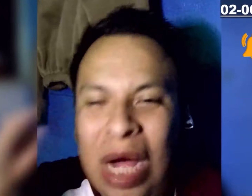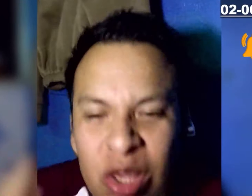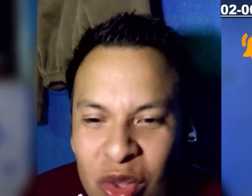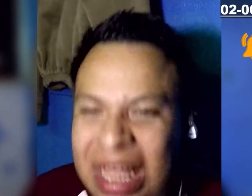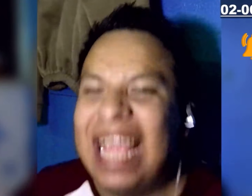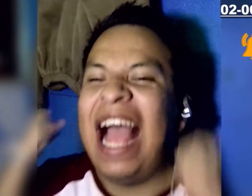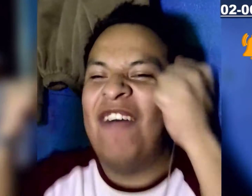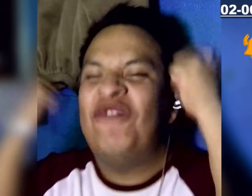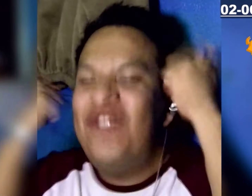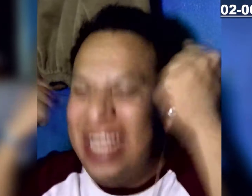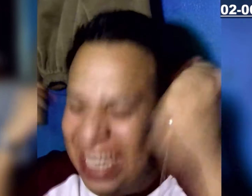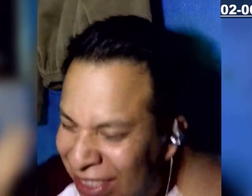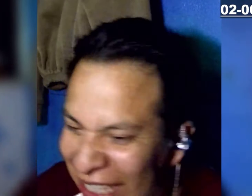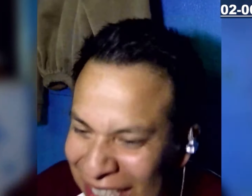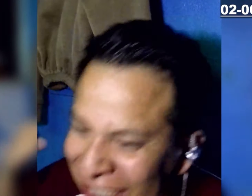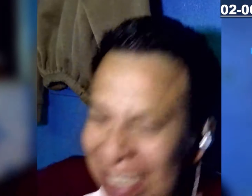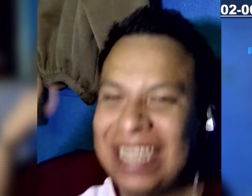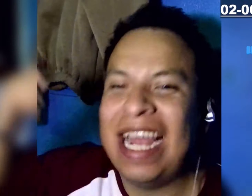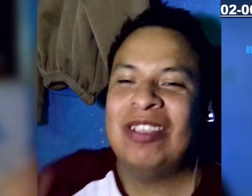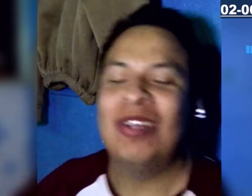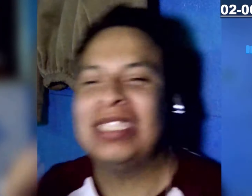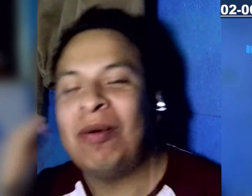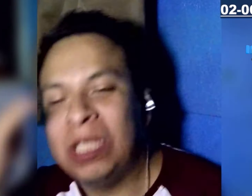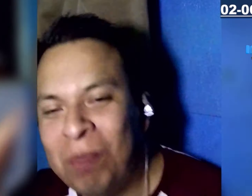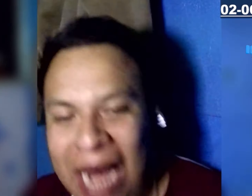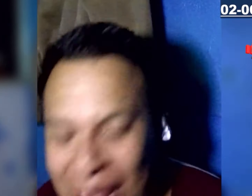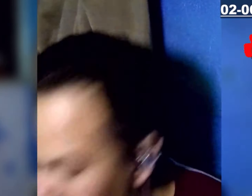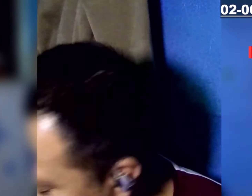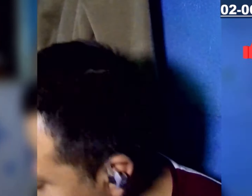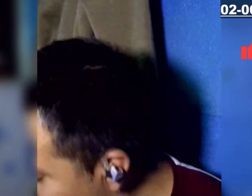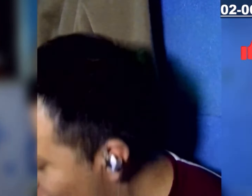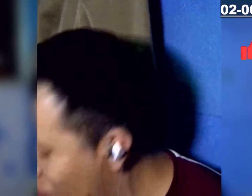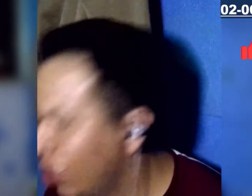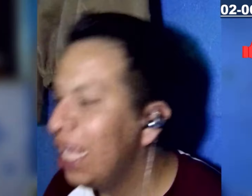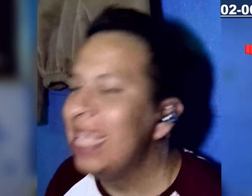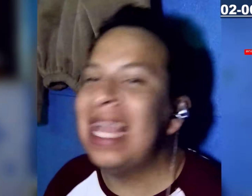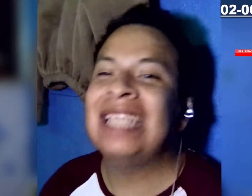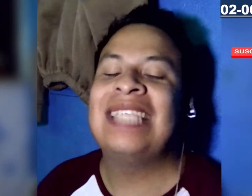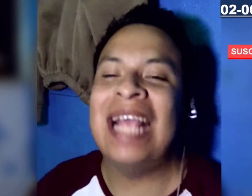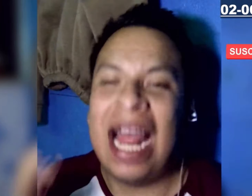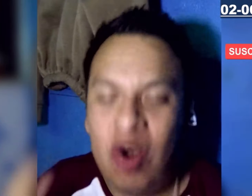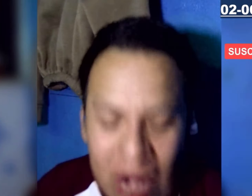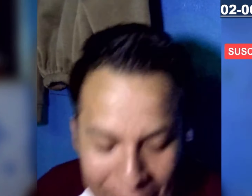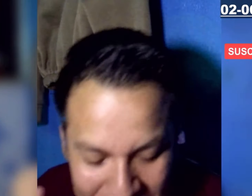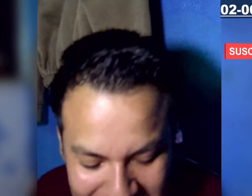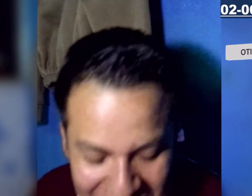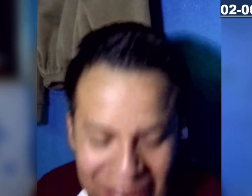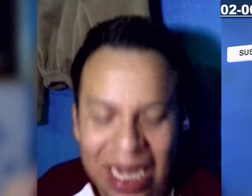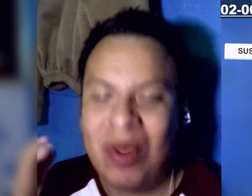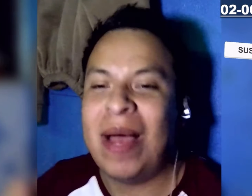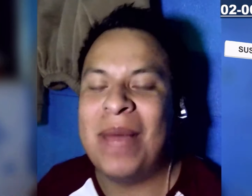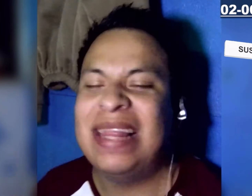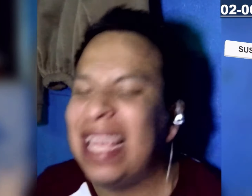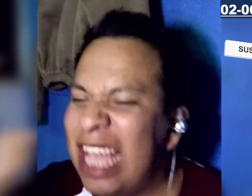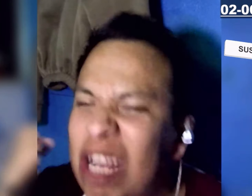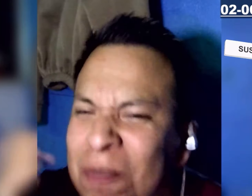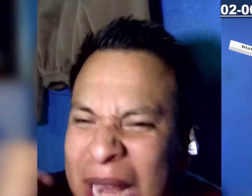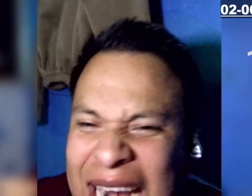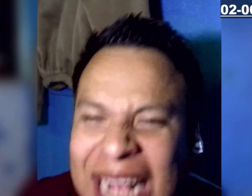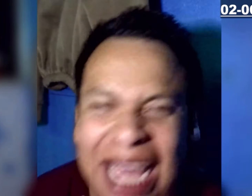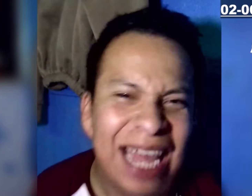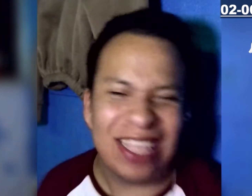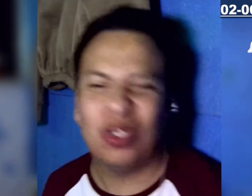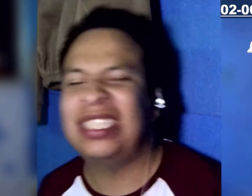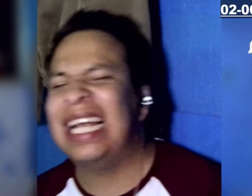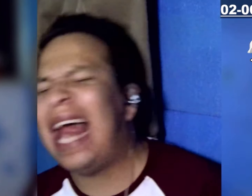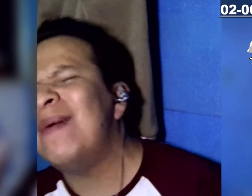la 4T a fuerza. Chinga, esto es lo que estamos esperando, paisanos. Ya se ganó la presidencia nuevamente. Quiero